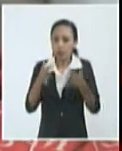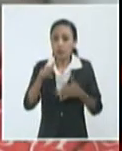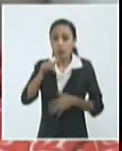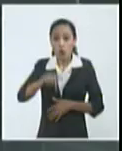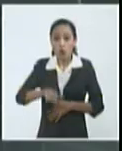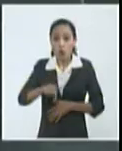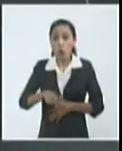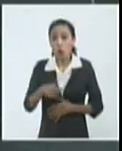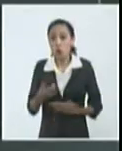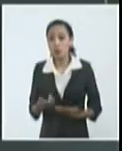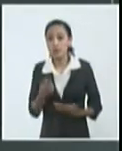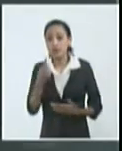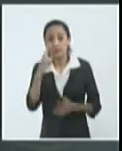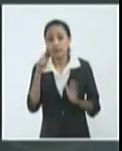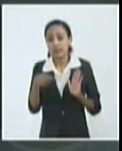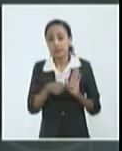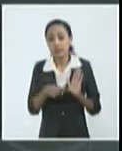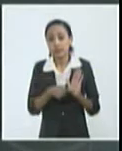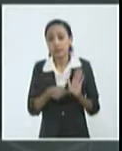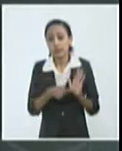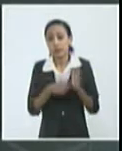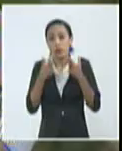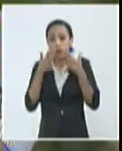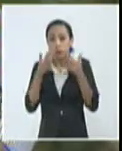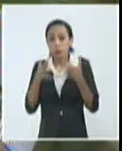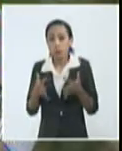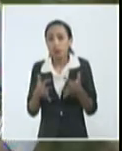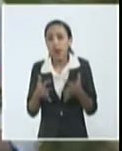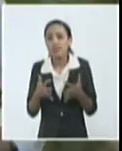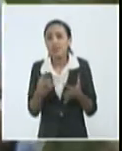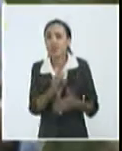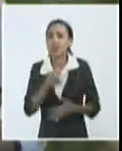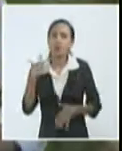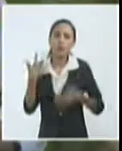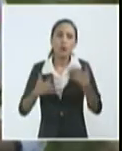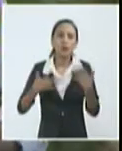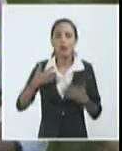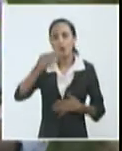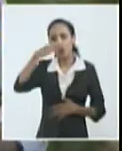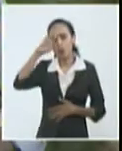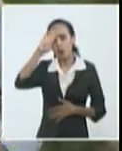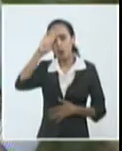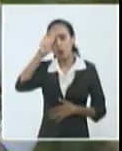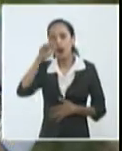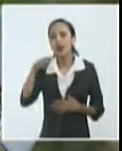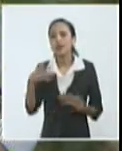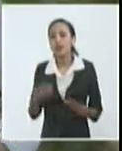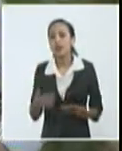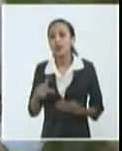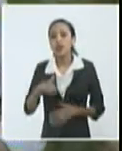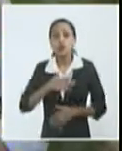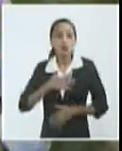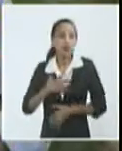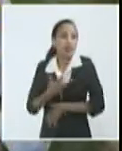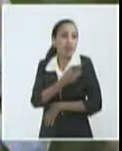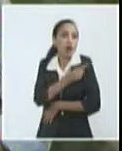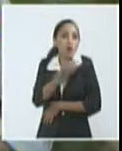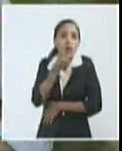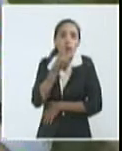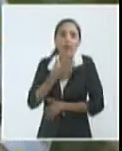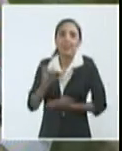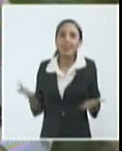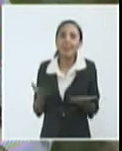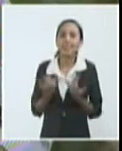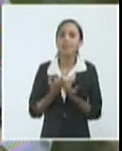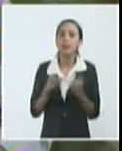un elemento de orgullo nacional, es la soberanía que nos dieron nuestras vacunas. Hemos podido vacunar,